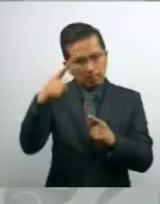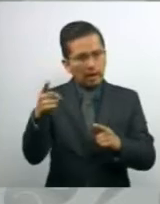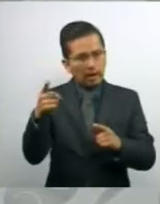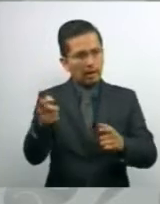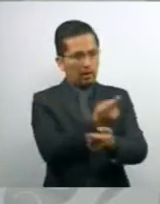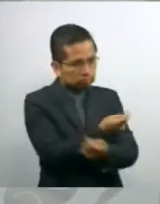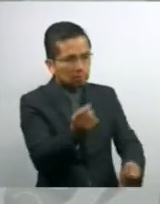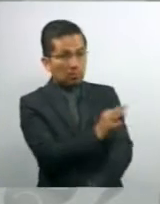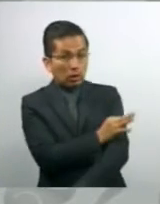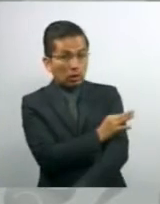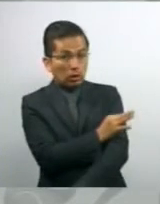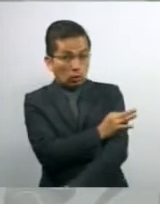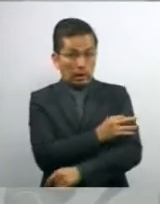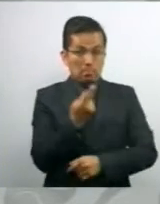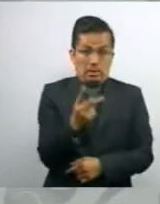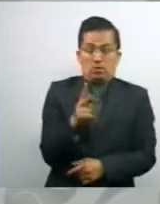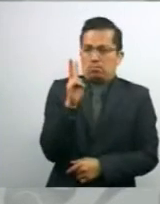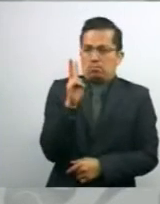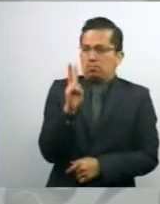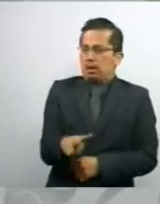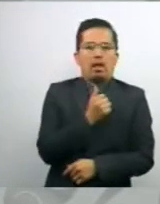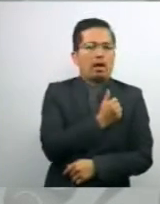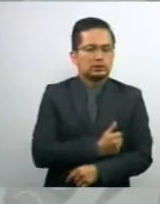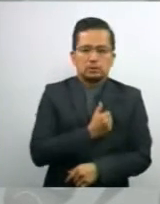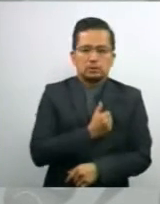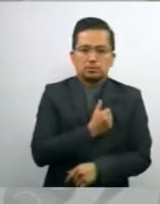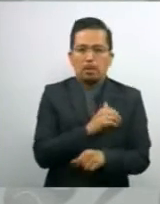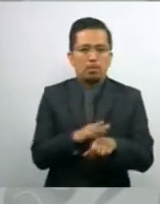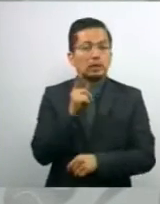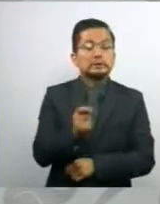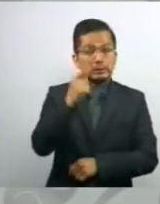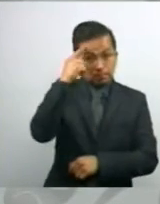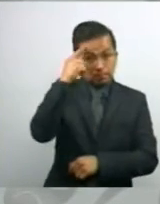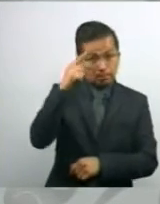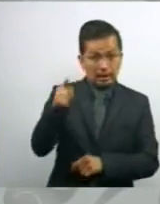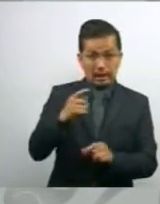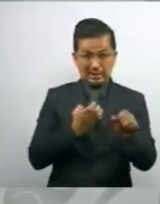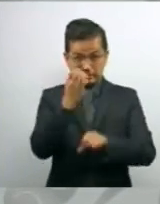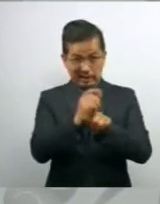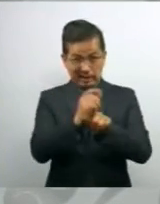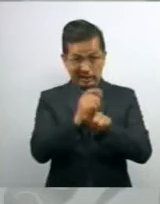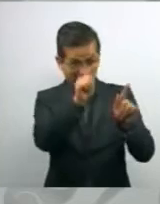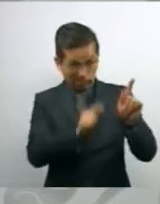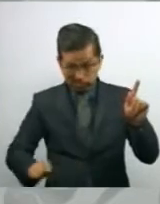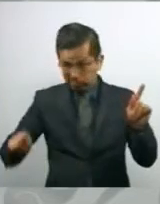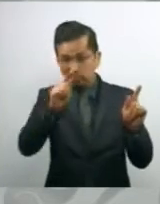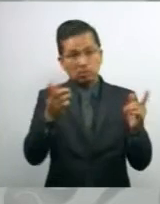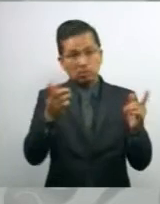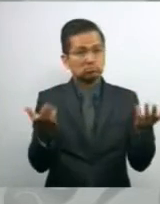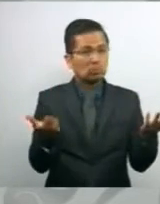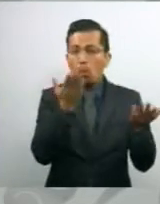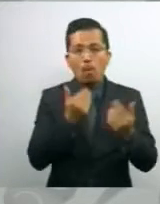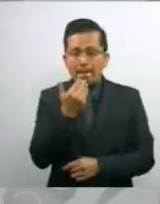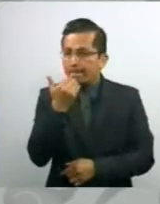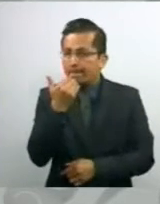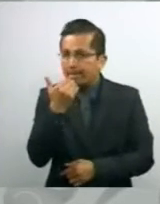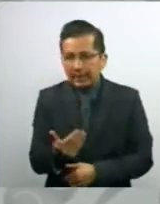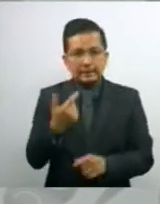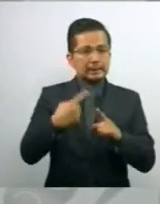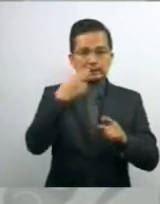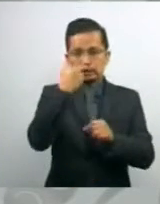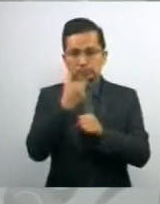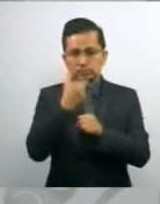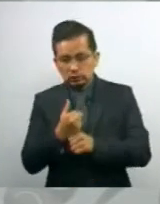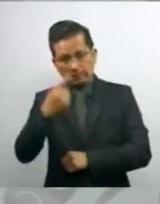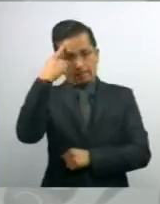que desgraciadamente por la ineficiencia del CENCIA las entidades no pueden llevar a cabo completamente el Programa